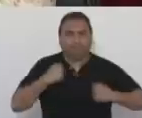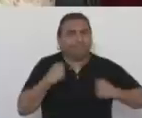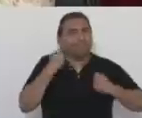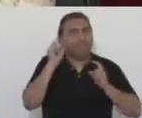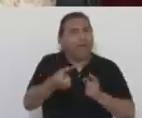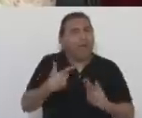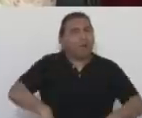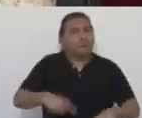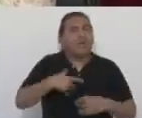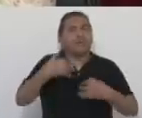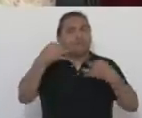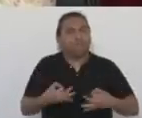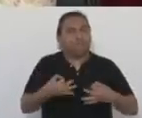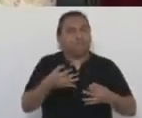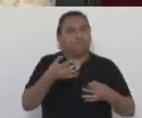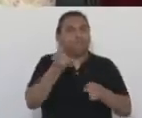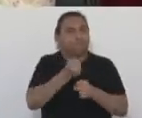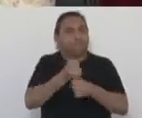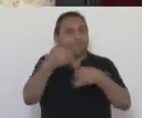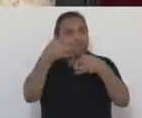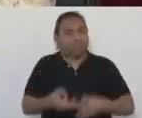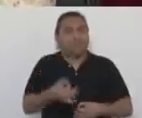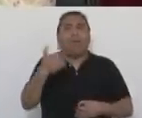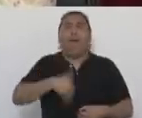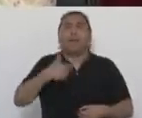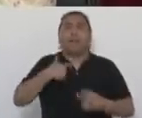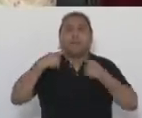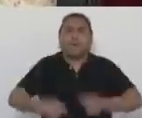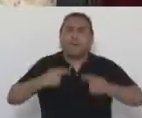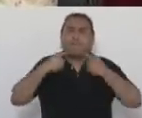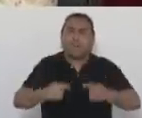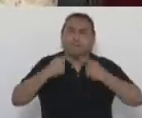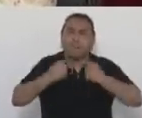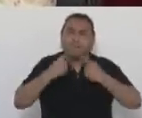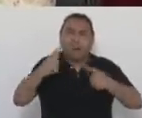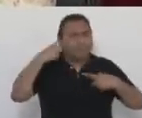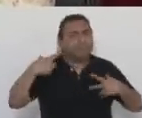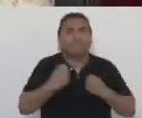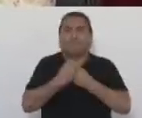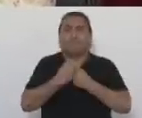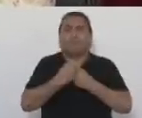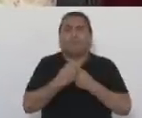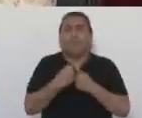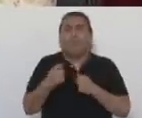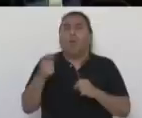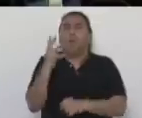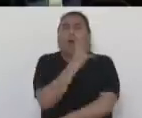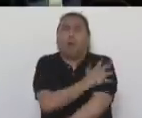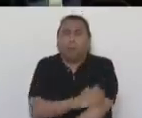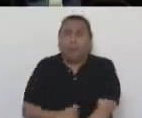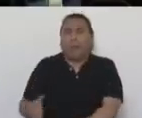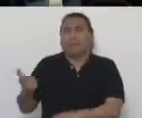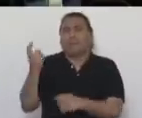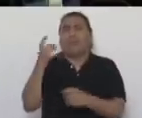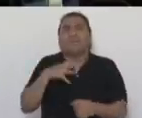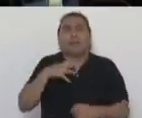saben correcto. Nuestro país clama por consensos. Los números de pobreza, la falta de desarrollo,